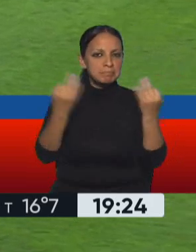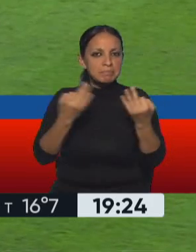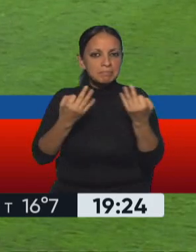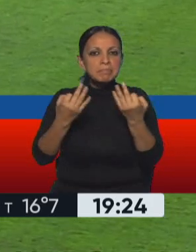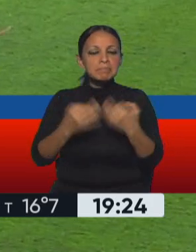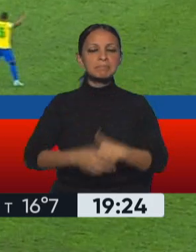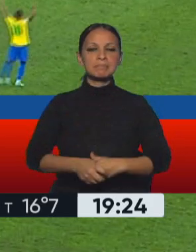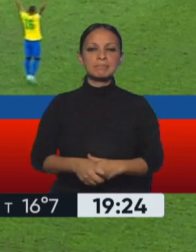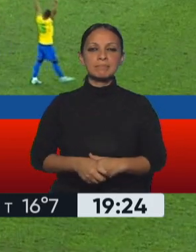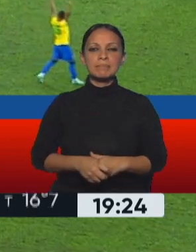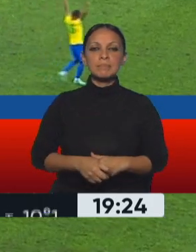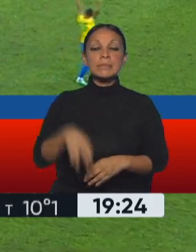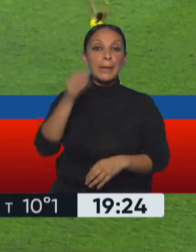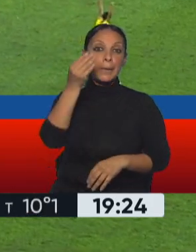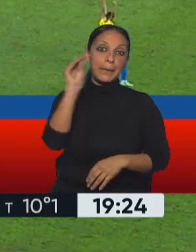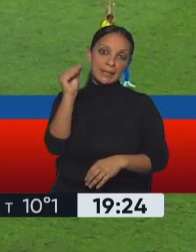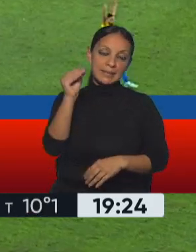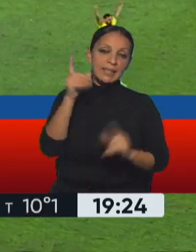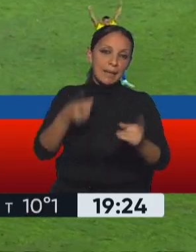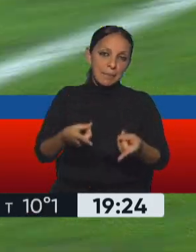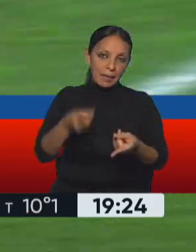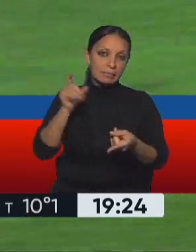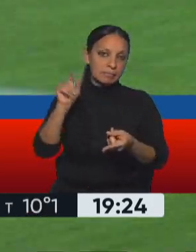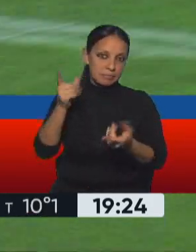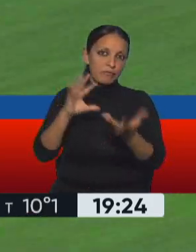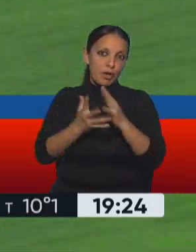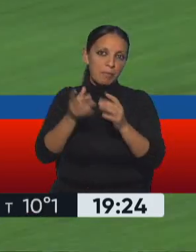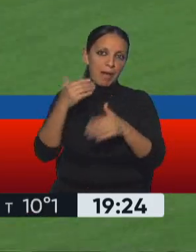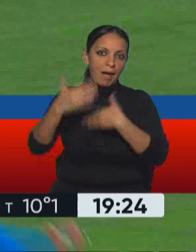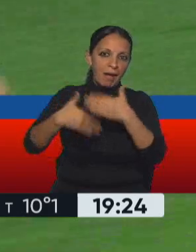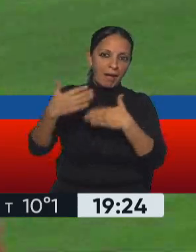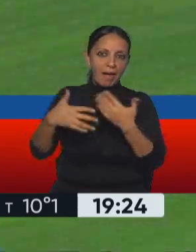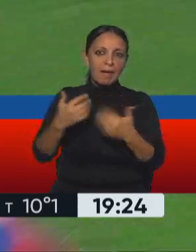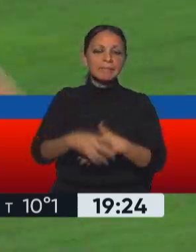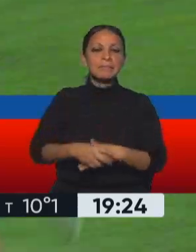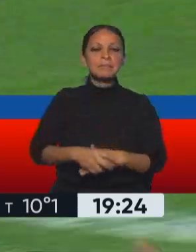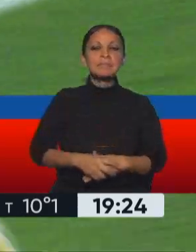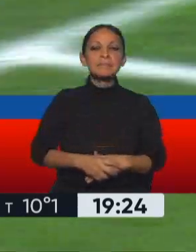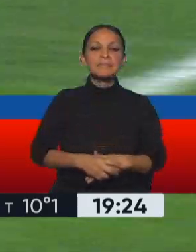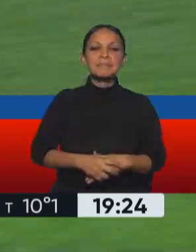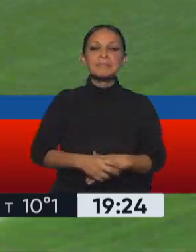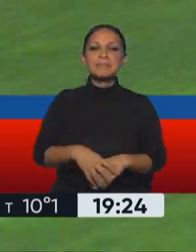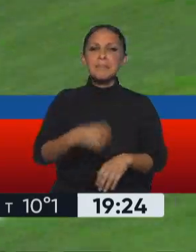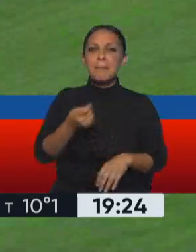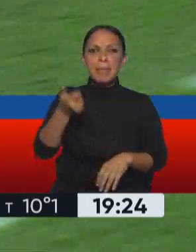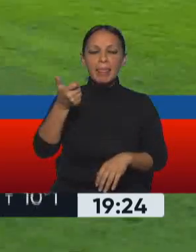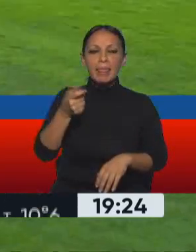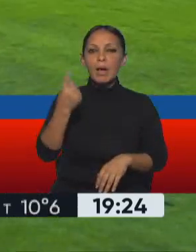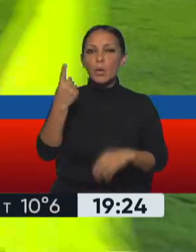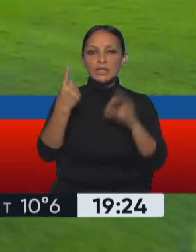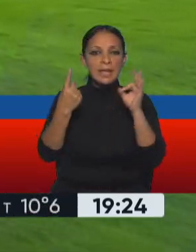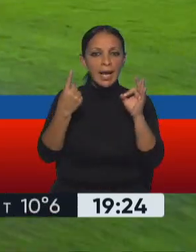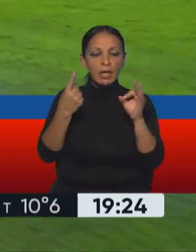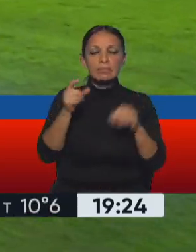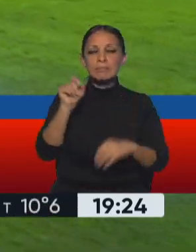de sus rivales. Y Brasil, que también hizo su trabajo. Paquetá, simple, sencillo, 1-0